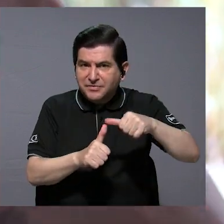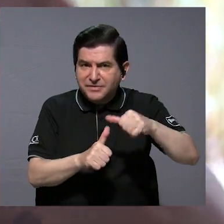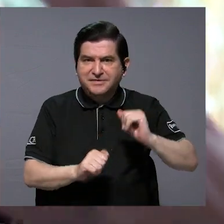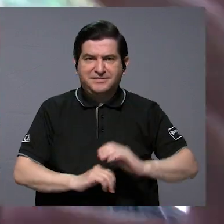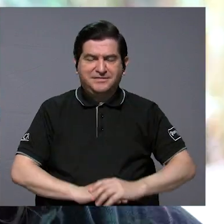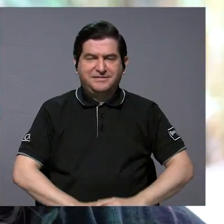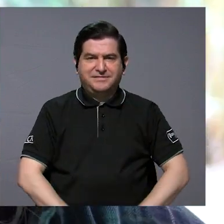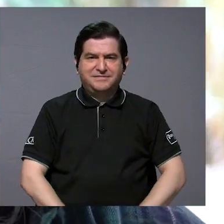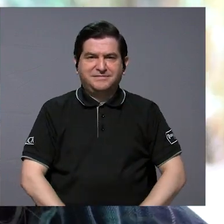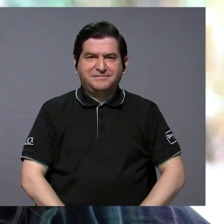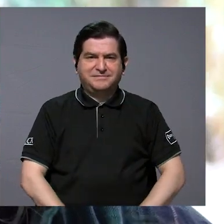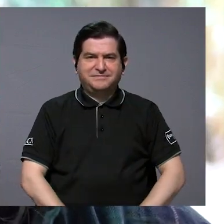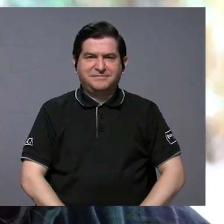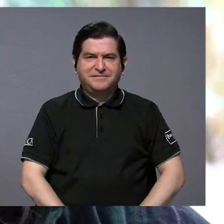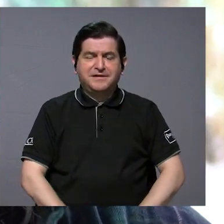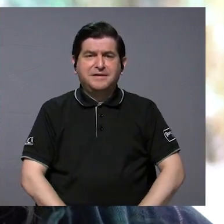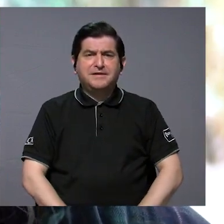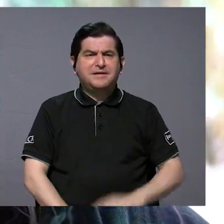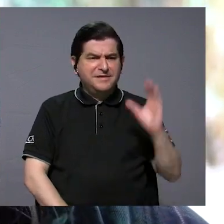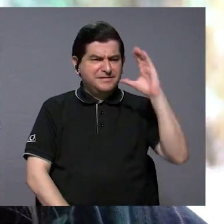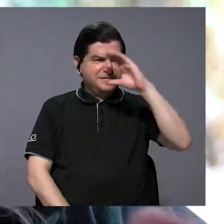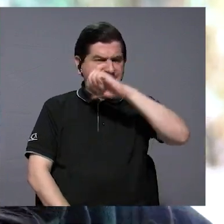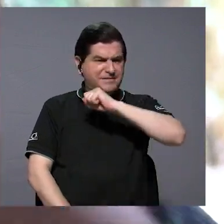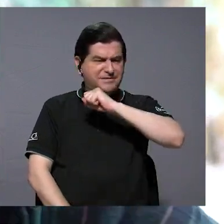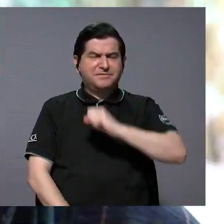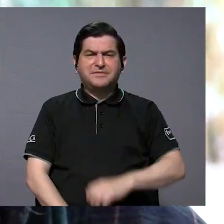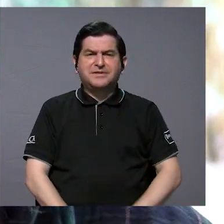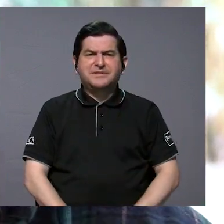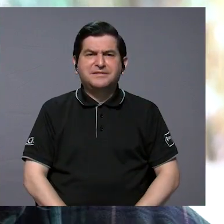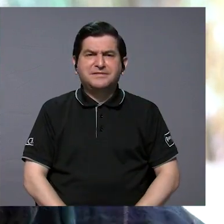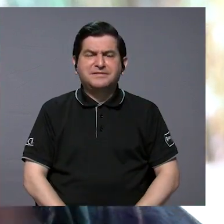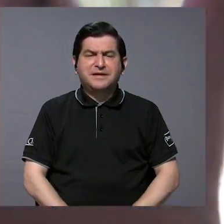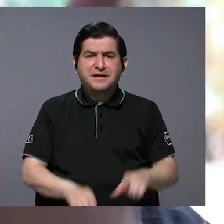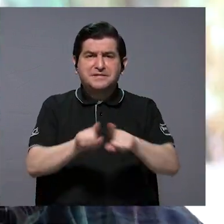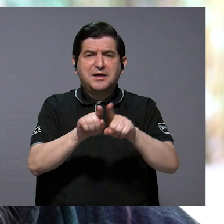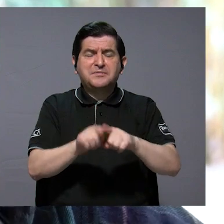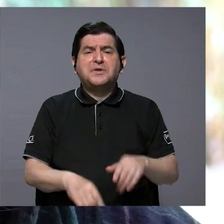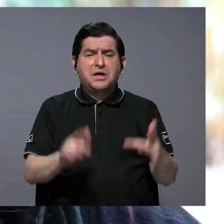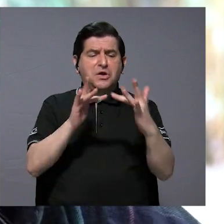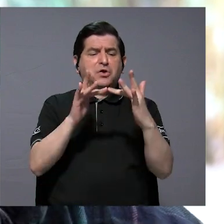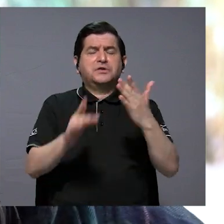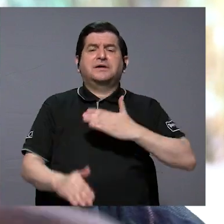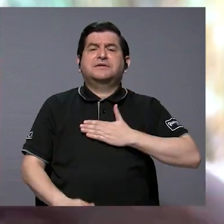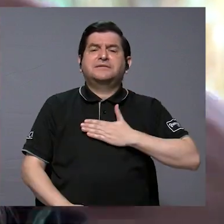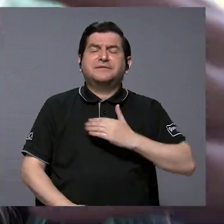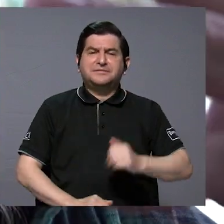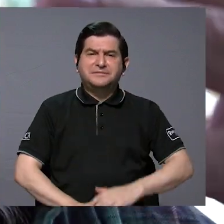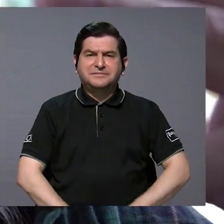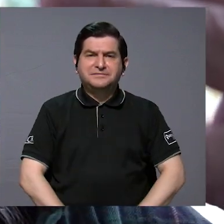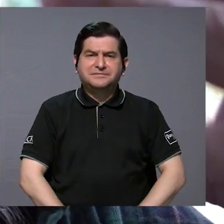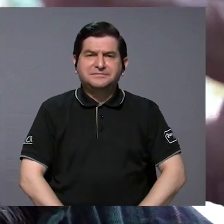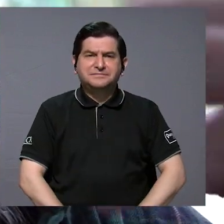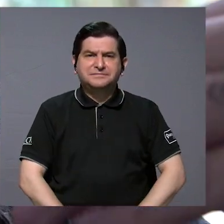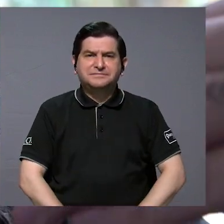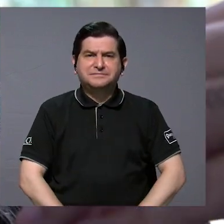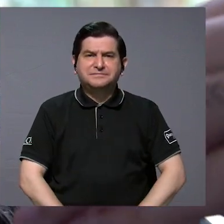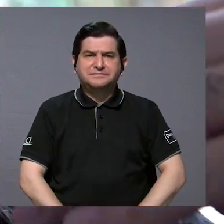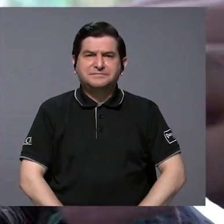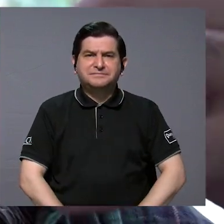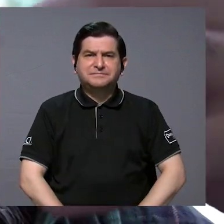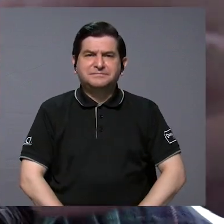similar y que ya vea, incluso se puede acercar a mí, pero